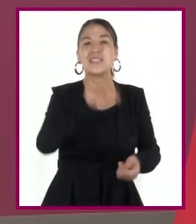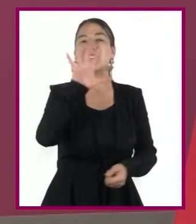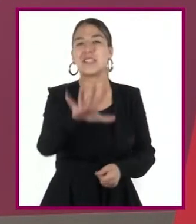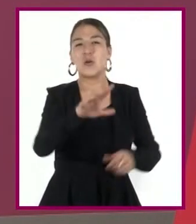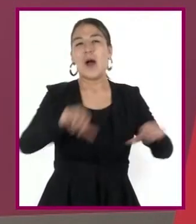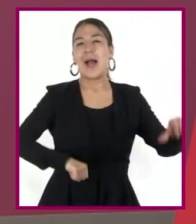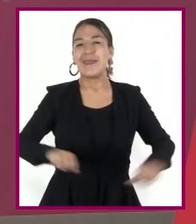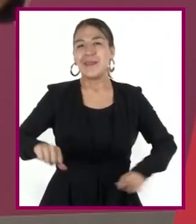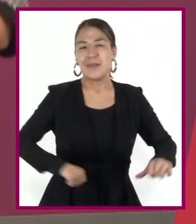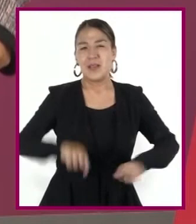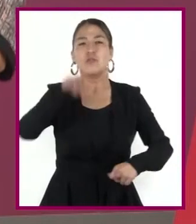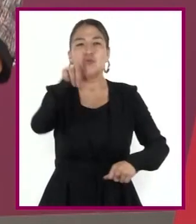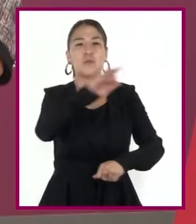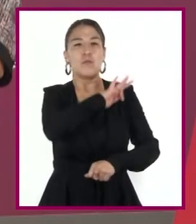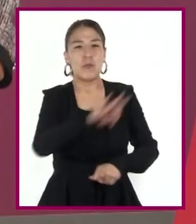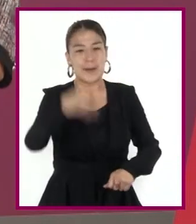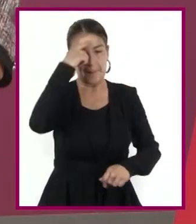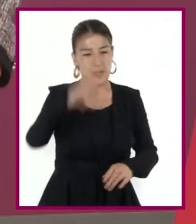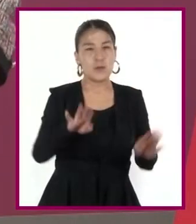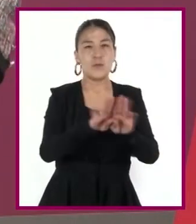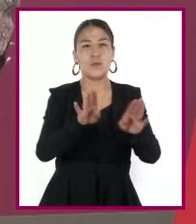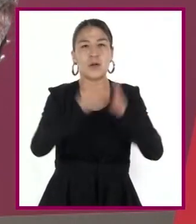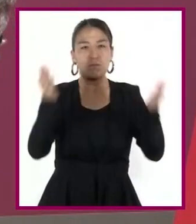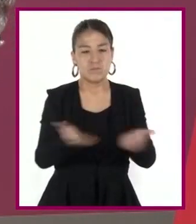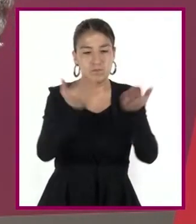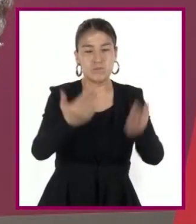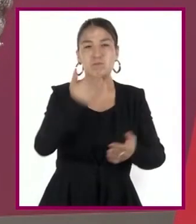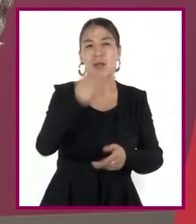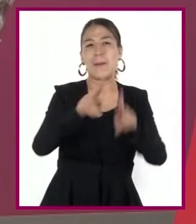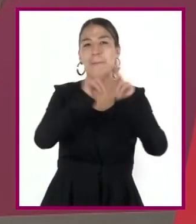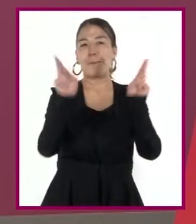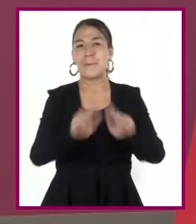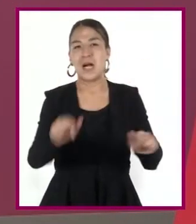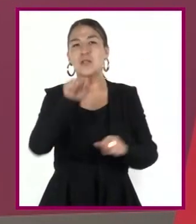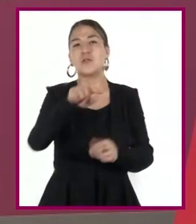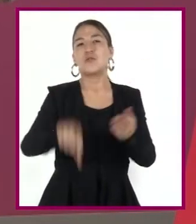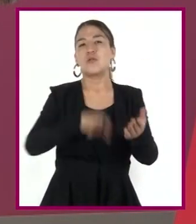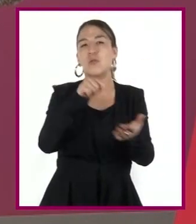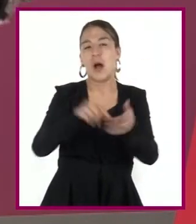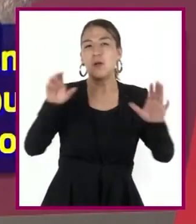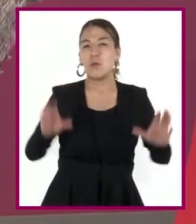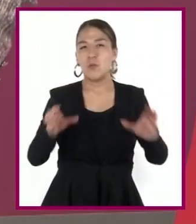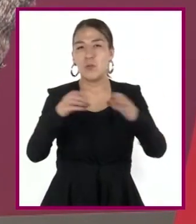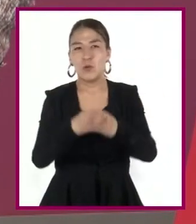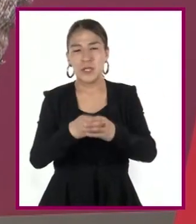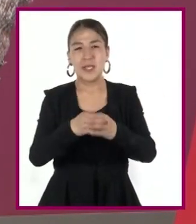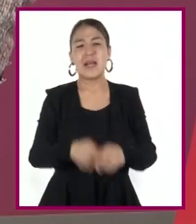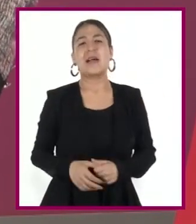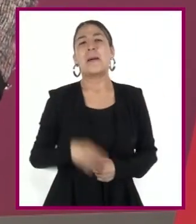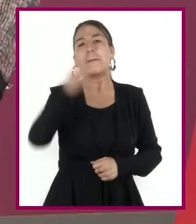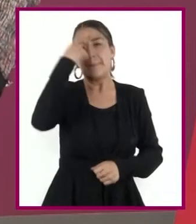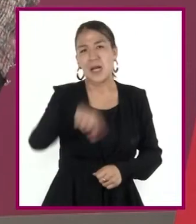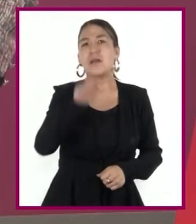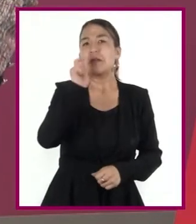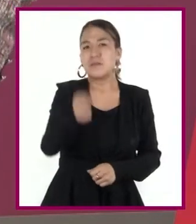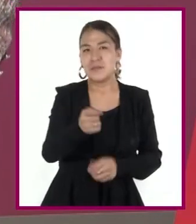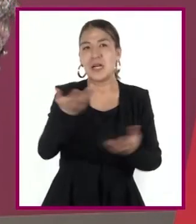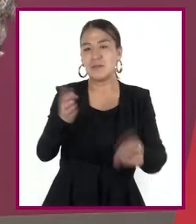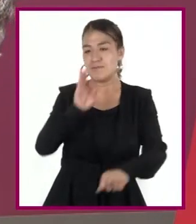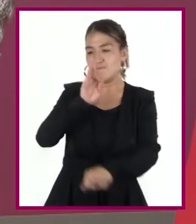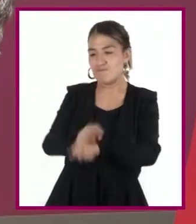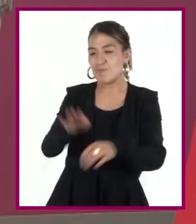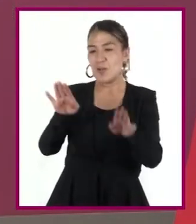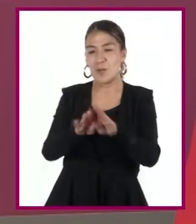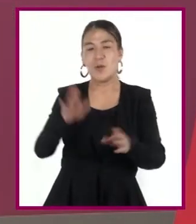cabo y que puedas promover entre tu familia o tu comunidad, que sean de utilidad no solo para favorecer la